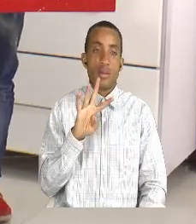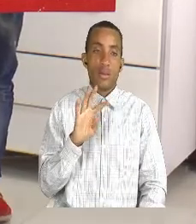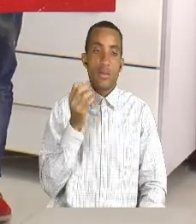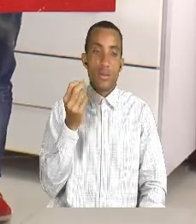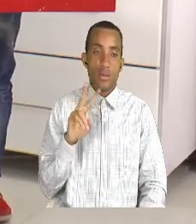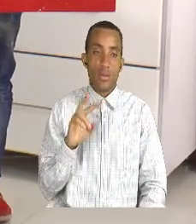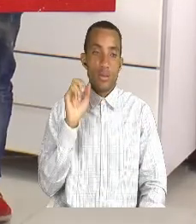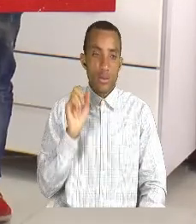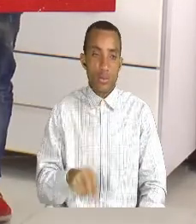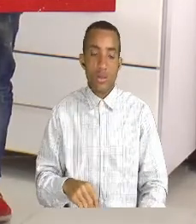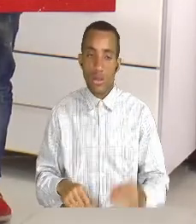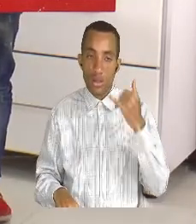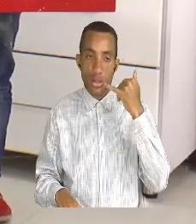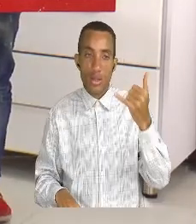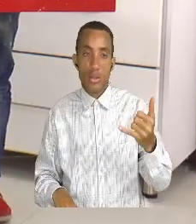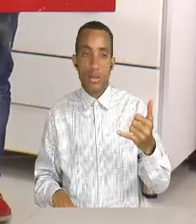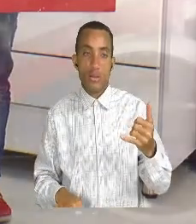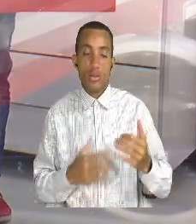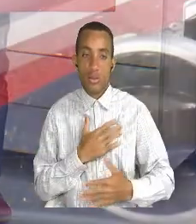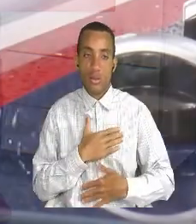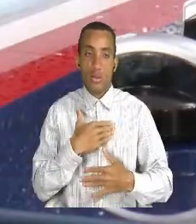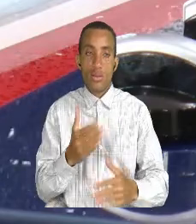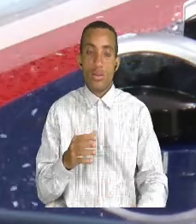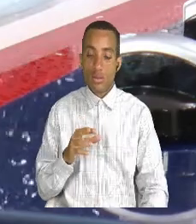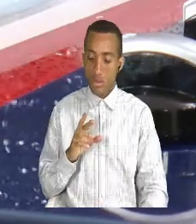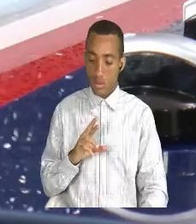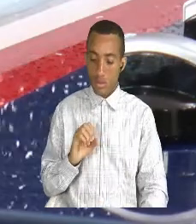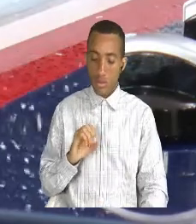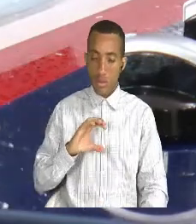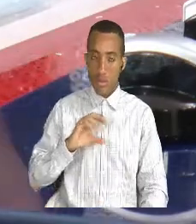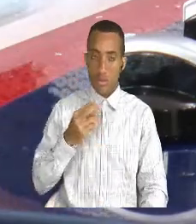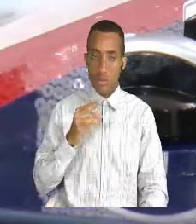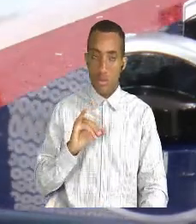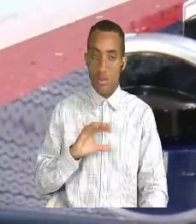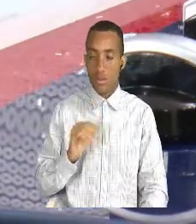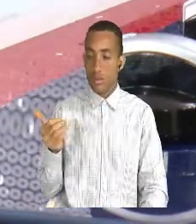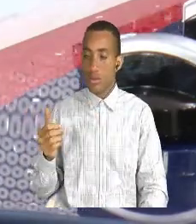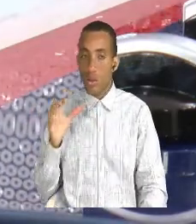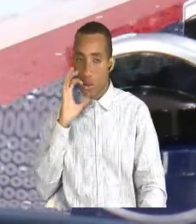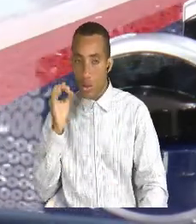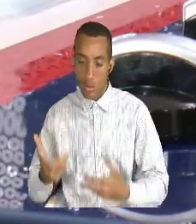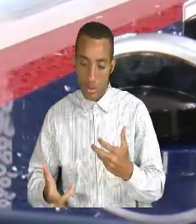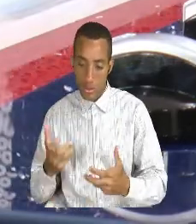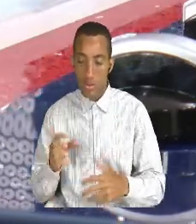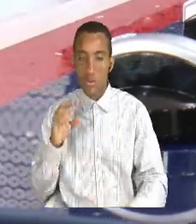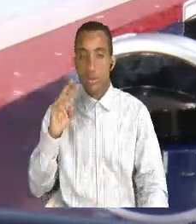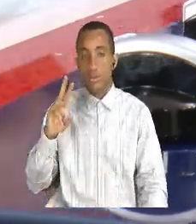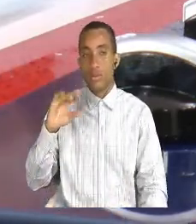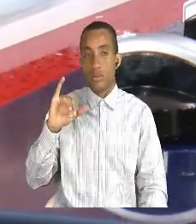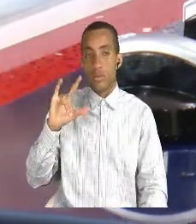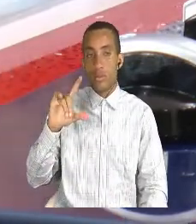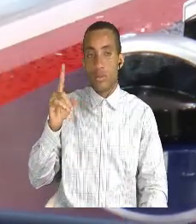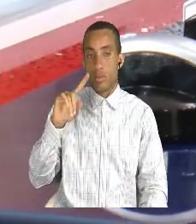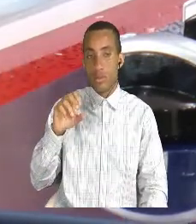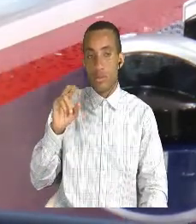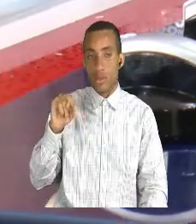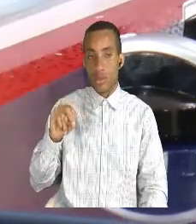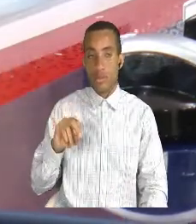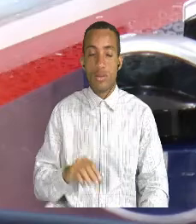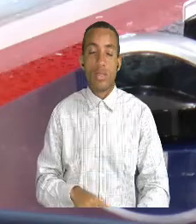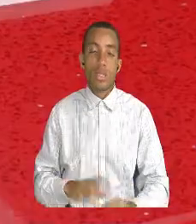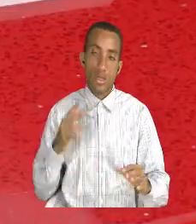participar con nosotros. Una llamadita, saludan a Roche, saludan a Wilson, y bueno, estamos en contacto con todos ustedes para que ustedes después no digan: